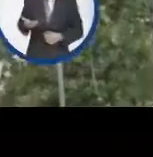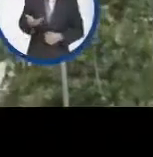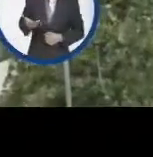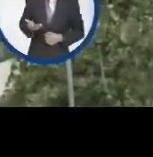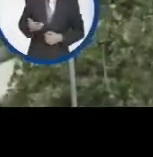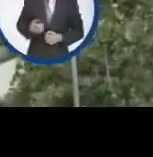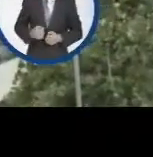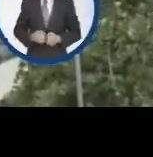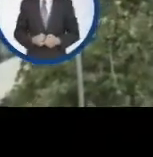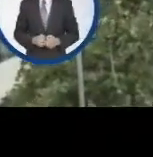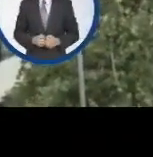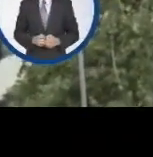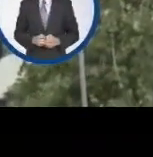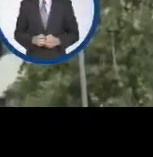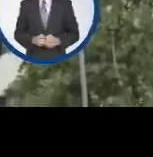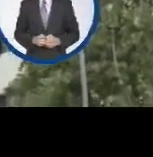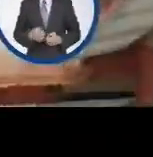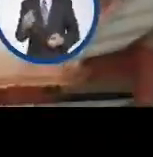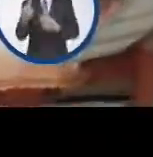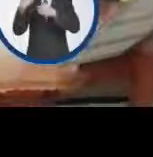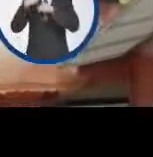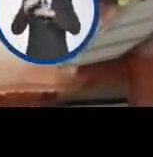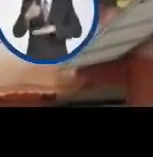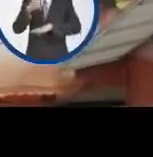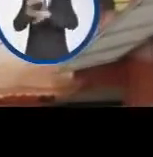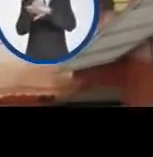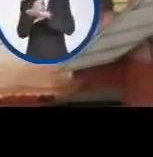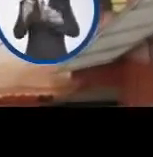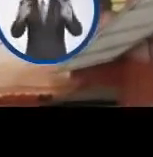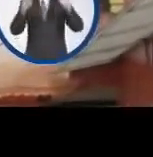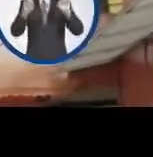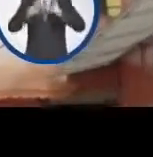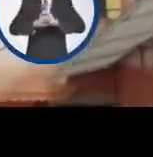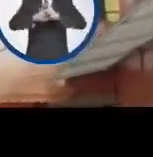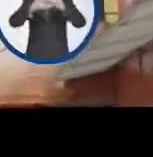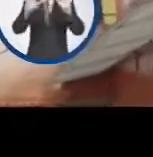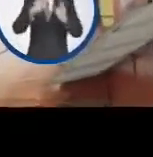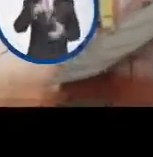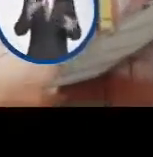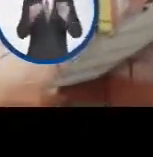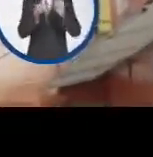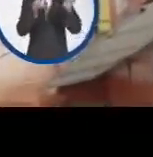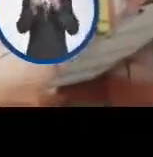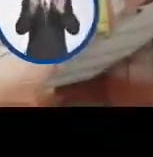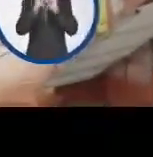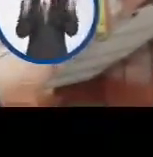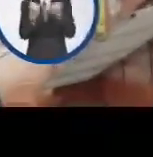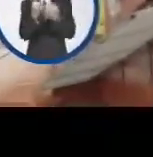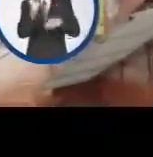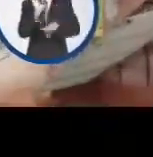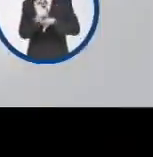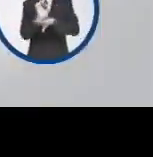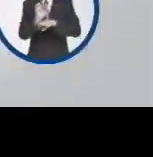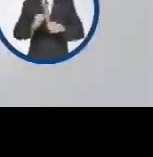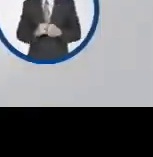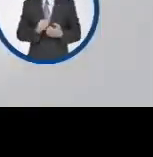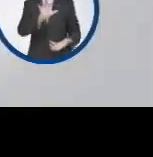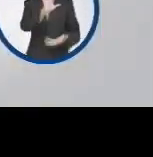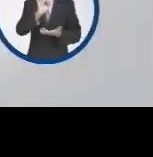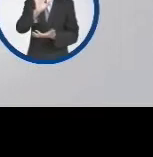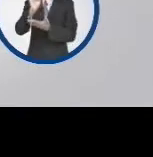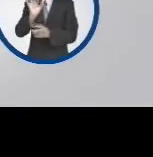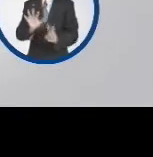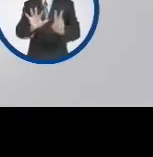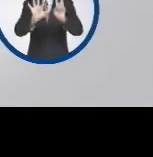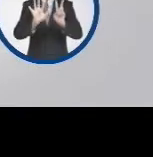de Participación Ciudadana y Control Social? Es una entidad autónoma que lidera la función de transparencia y control social del Ecuador.